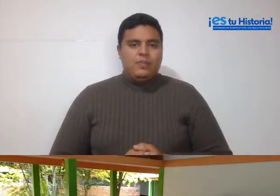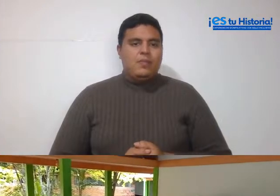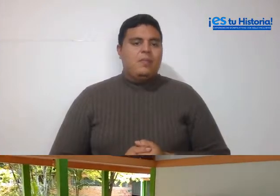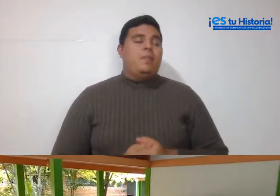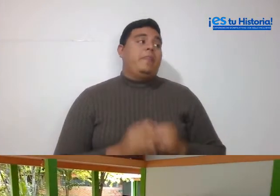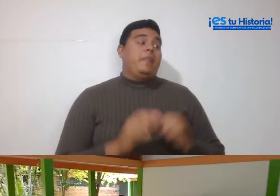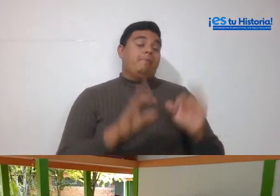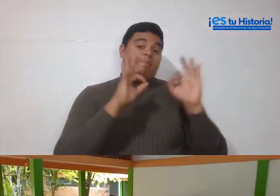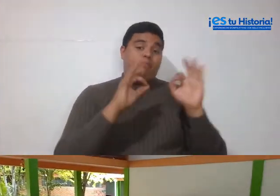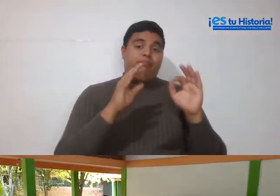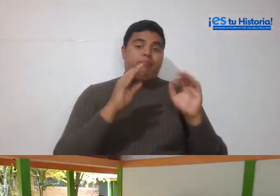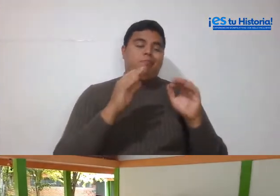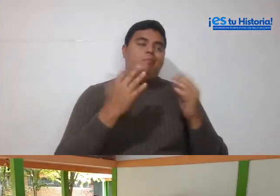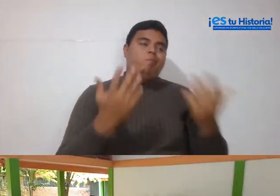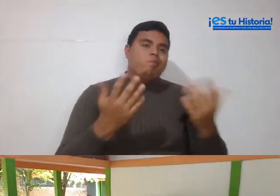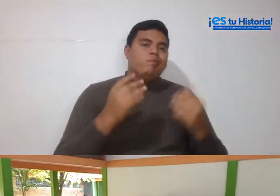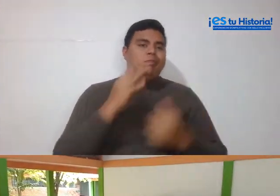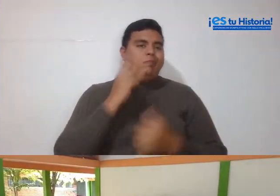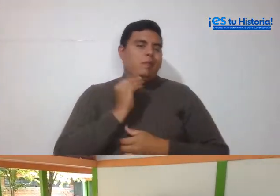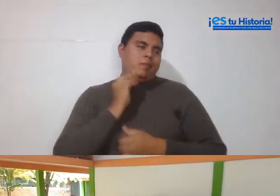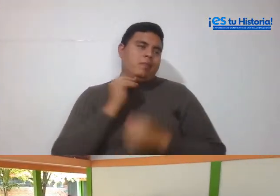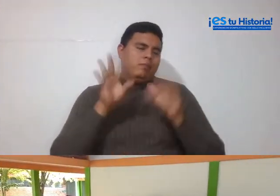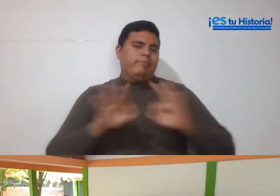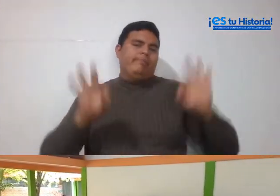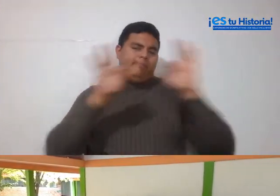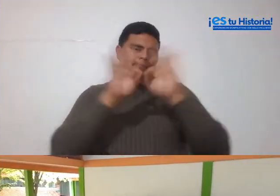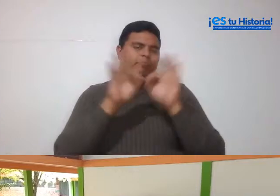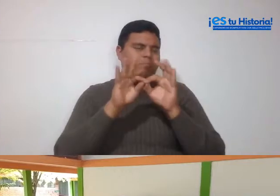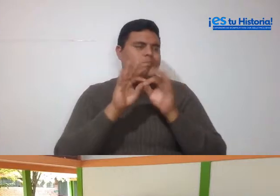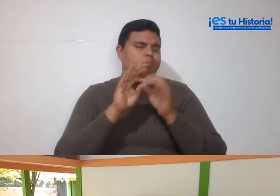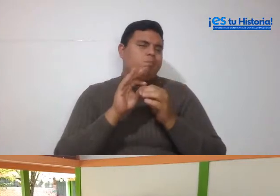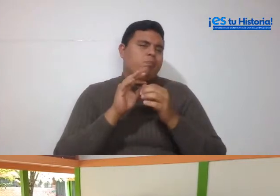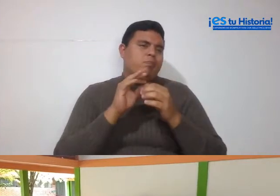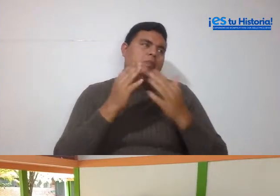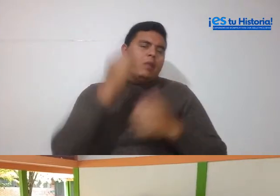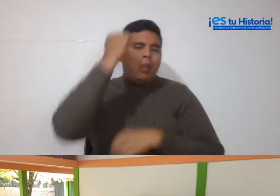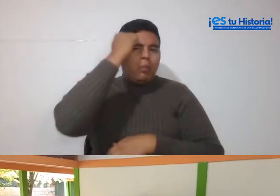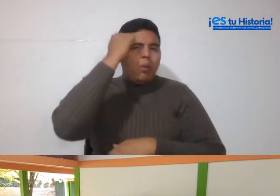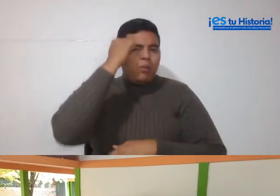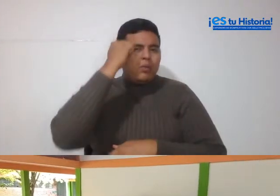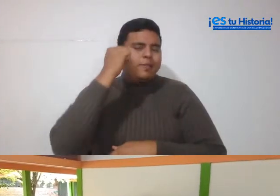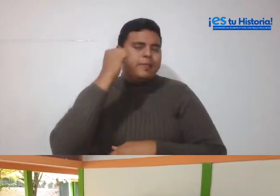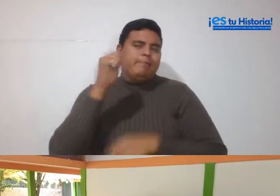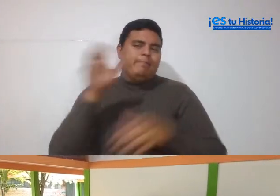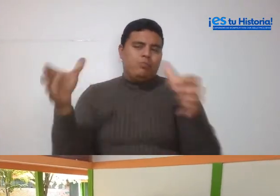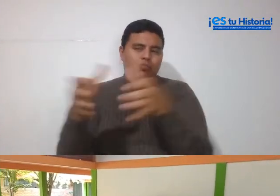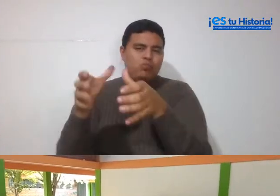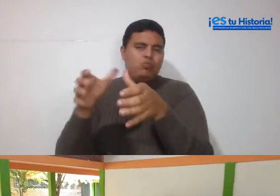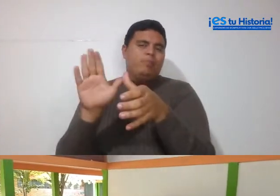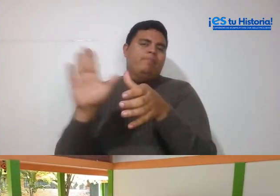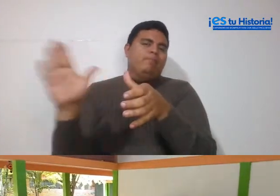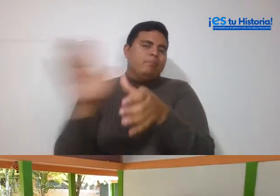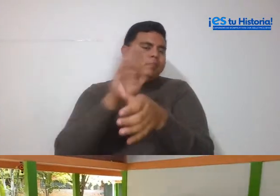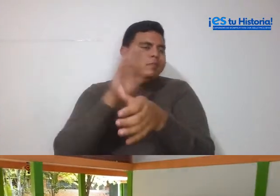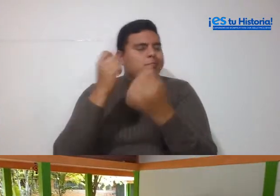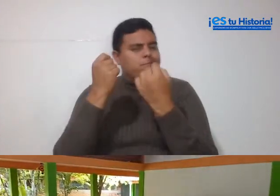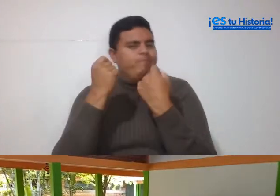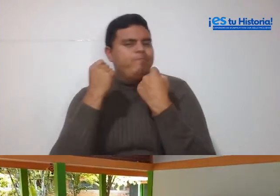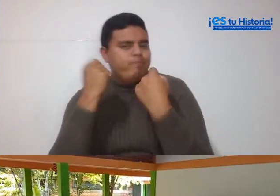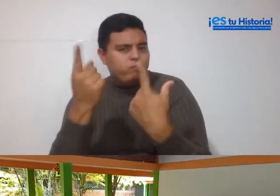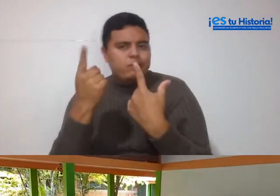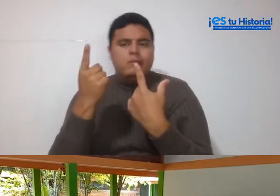Bueno, pues ha sido pues muy, muy importante. Los profesores pues han sido muy comprensivos